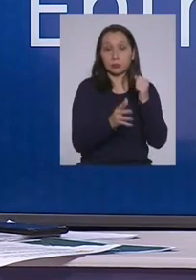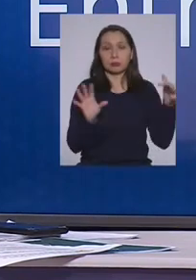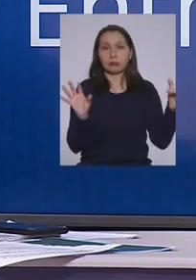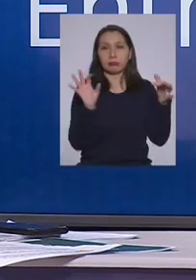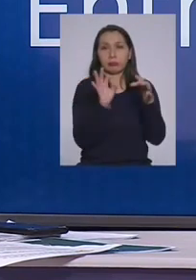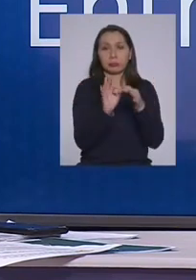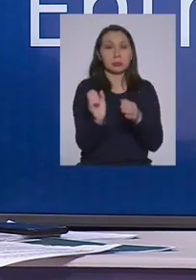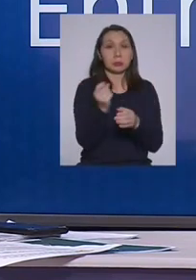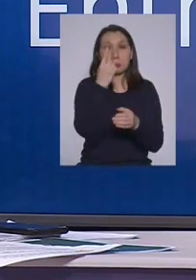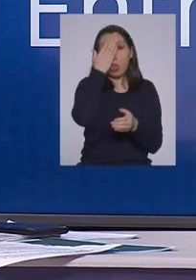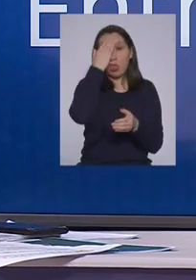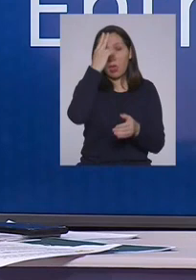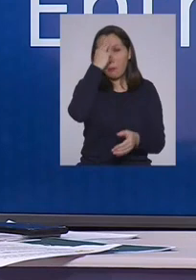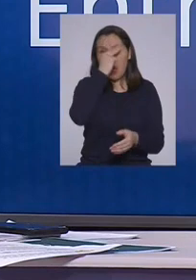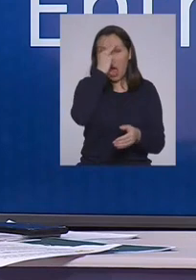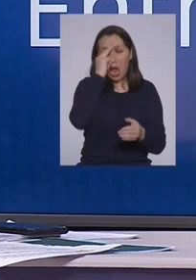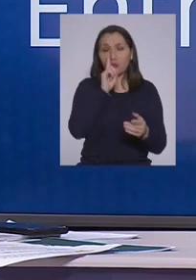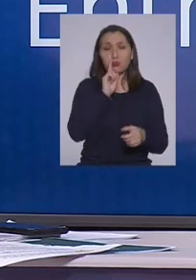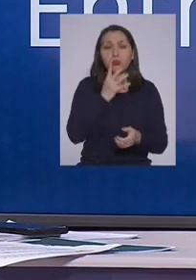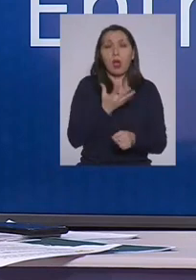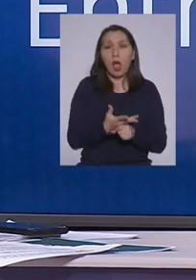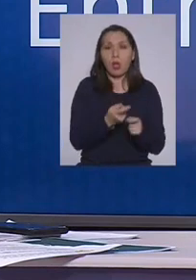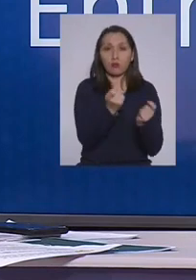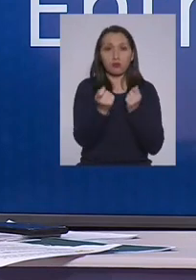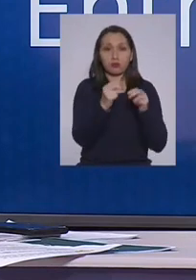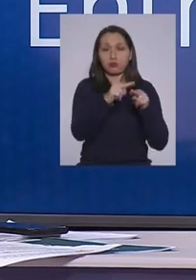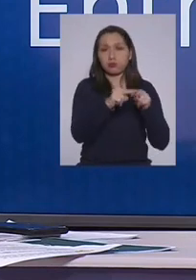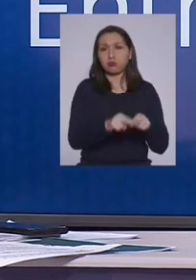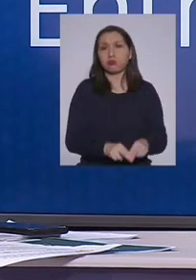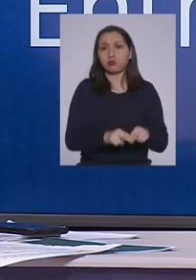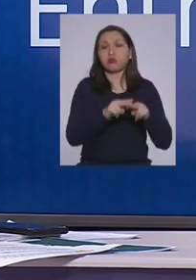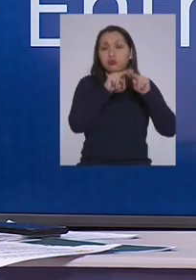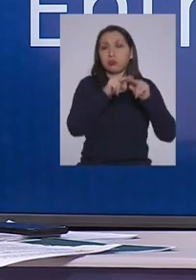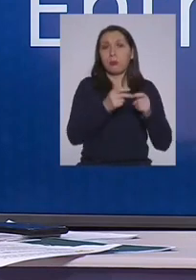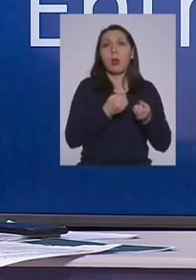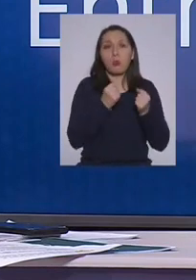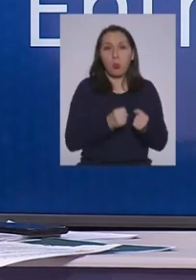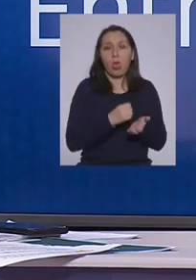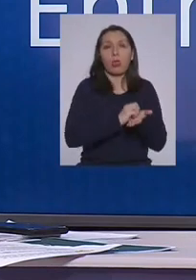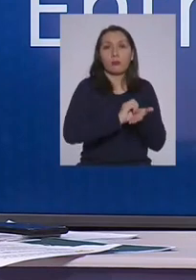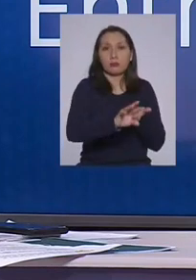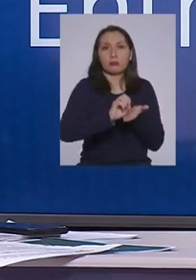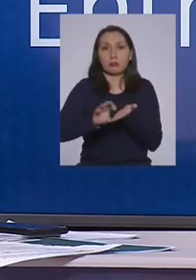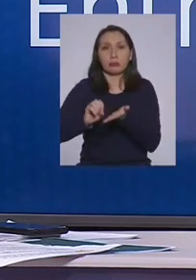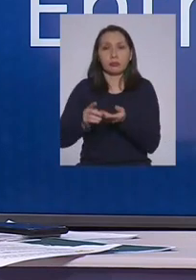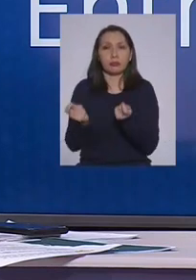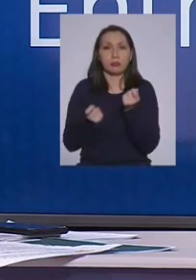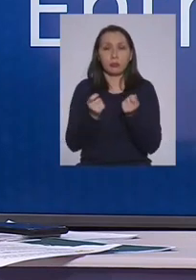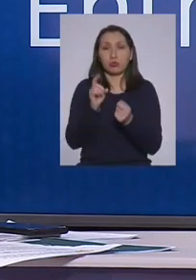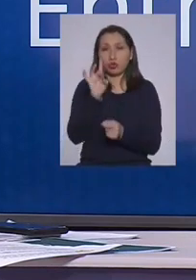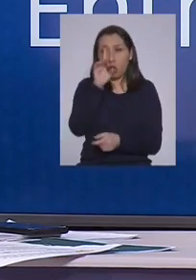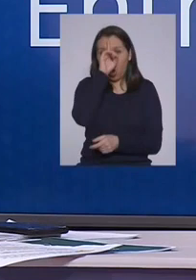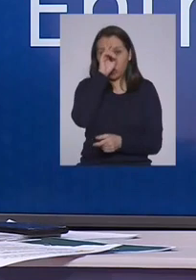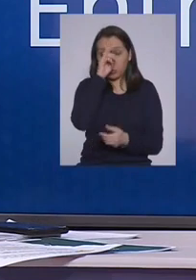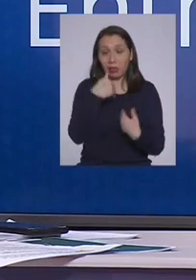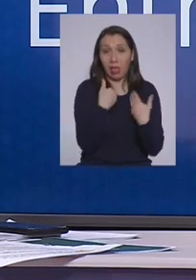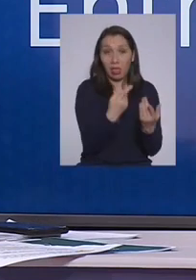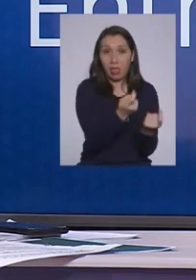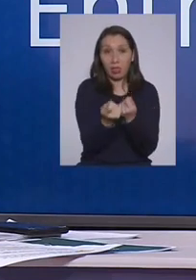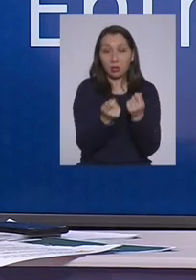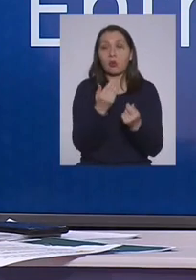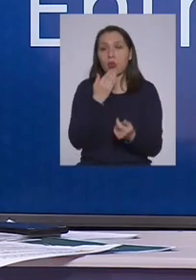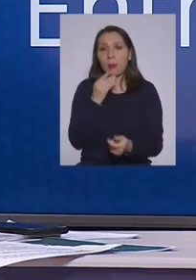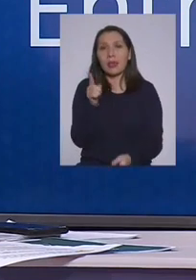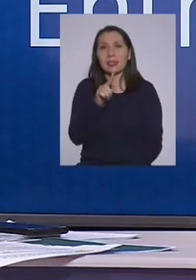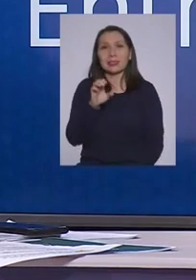donde ya los primeros días de marzo contábamos con un presupuesto aprobado para distribuir. Y distribuir no solamente en los hospitales, en las